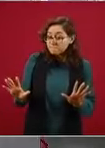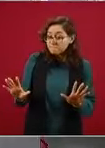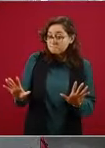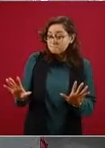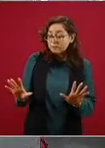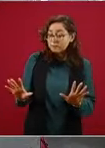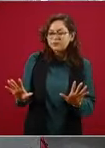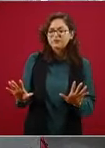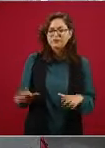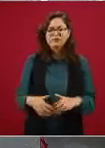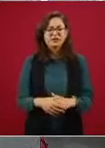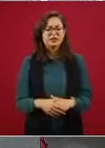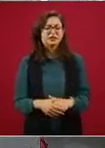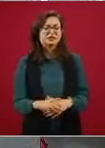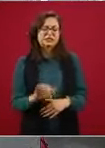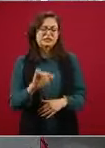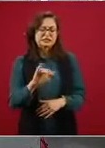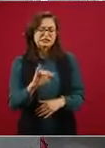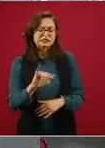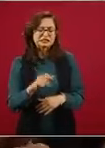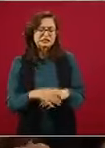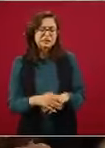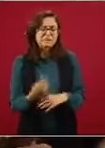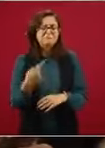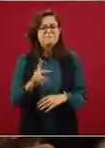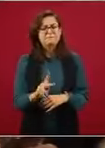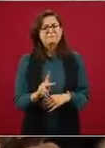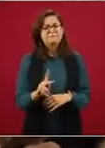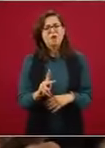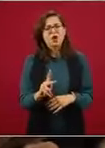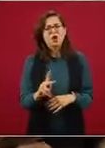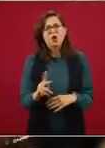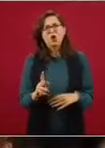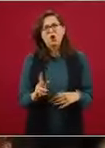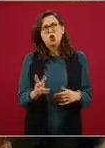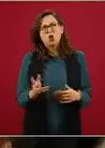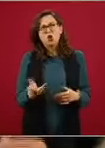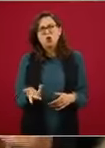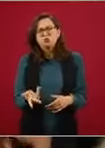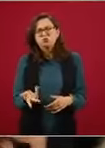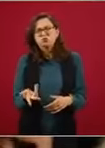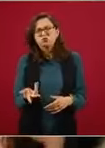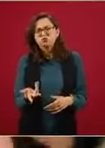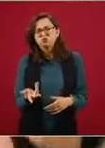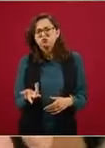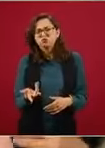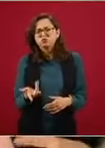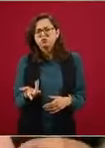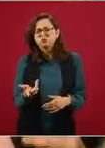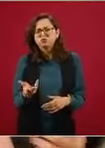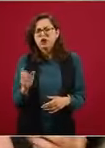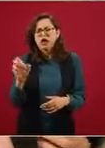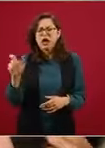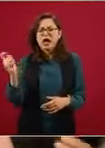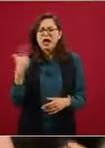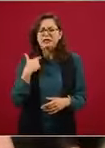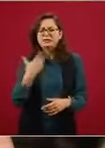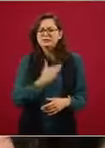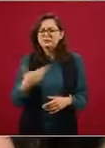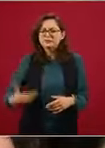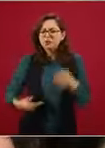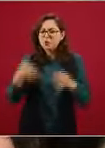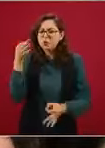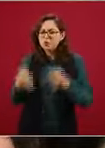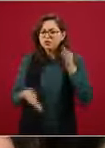Sí, no, nada más saber si entonces, si en algún momento sí se le tiene que seguir un proceso a los expresidentes,